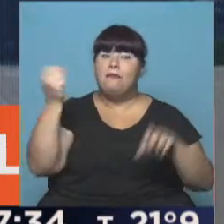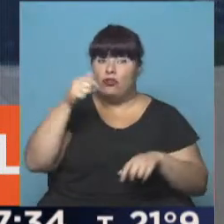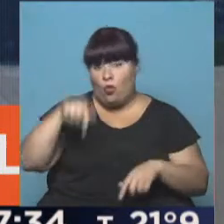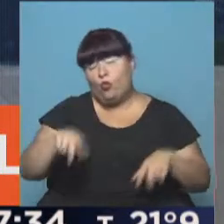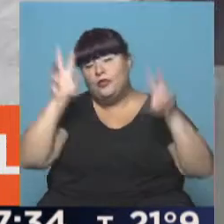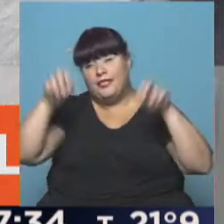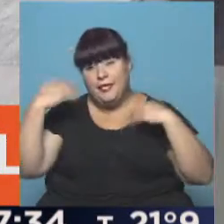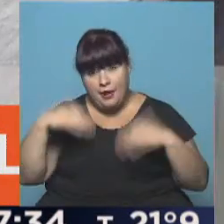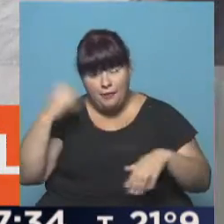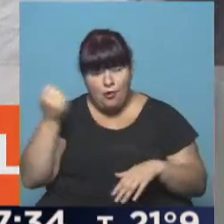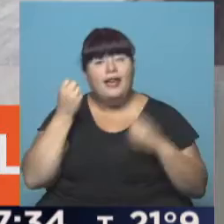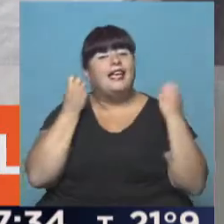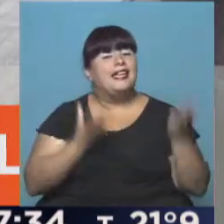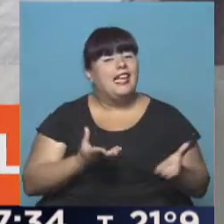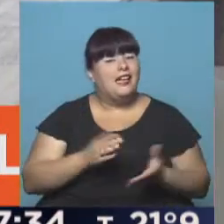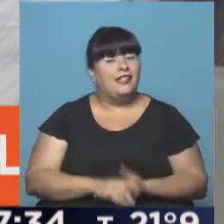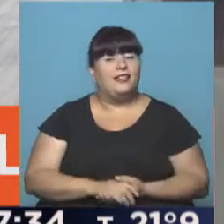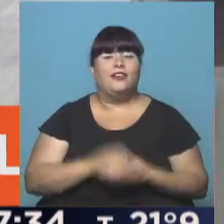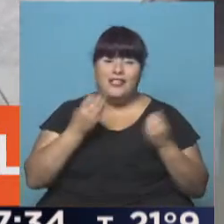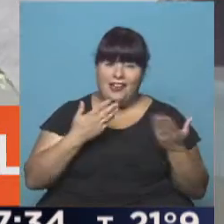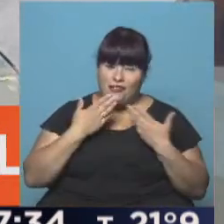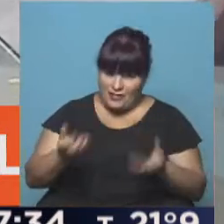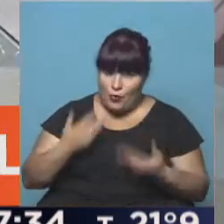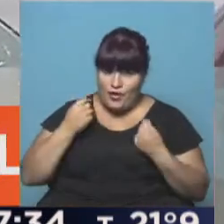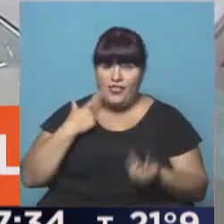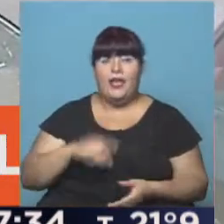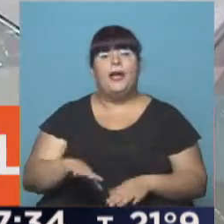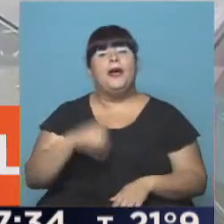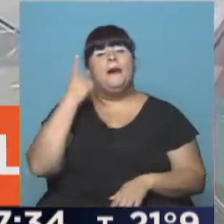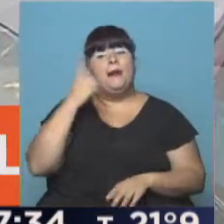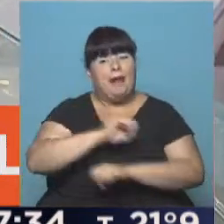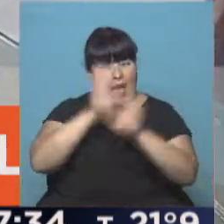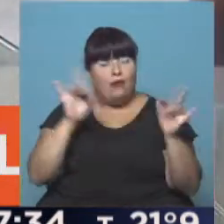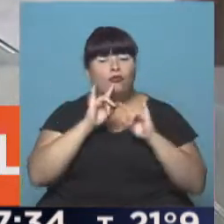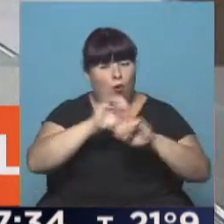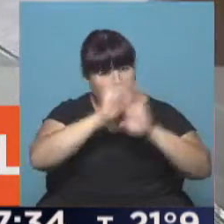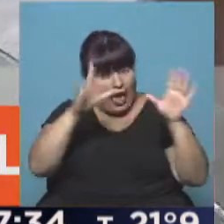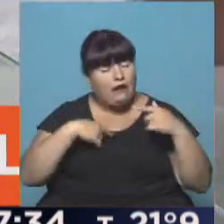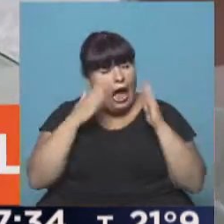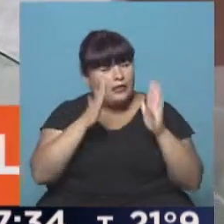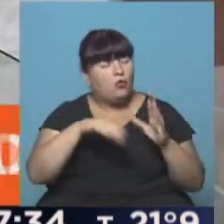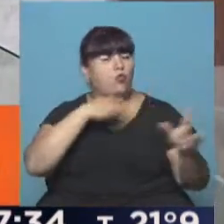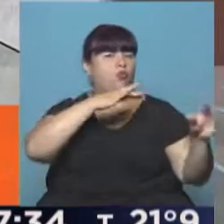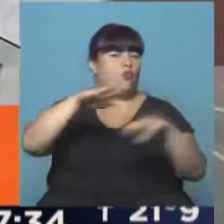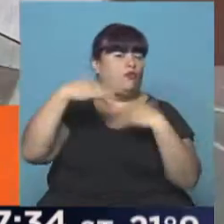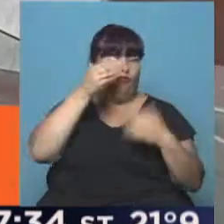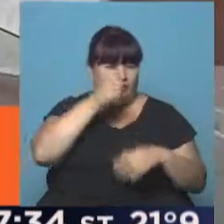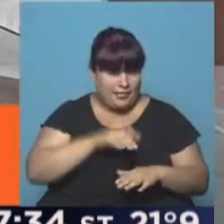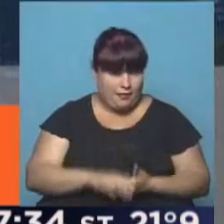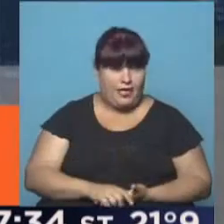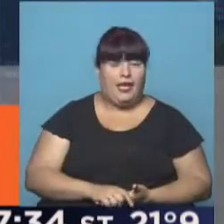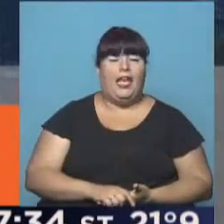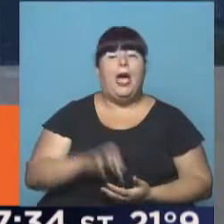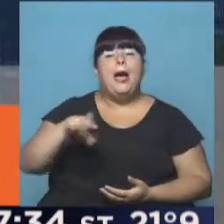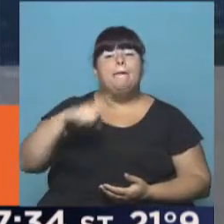uno de los temas del día. ¿Cómo le va, Regazzoni? Gracias por venir. Bueno, primera aclaración, lo escuchamos con atención, hubo mucha repercusión el fin de semana. A ver.